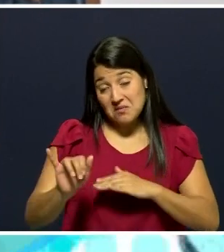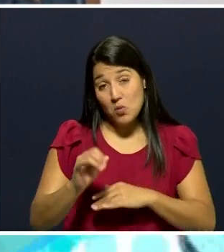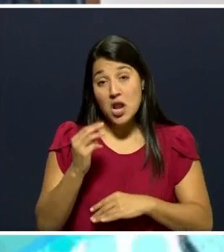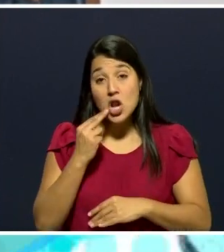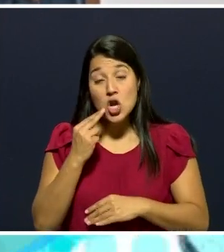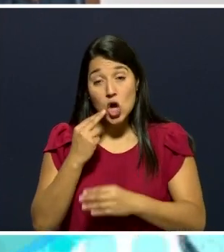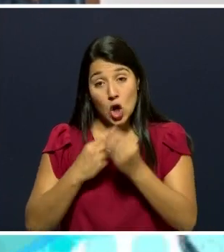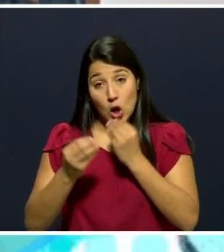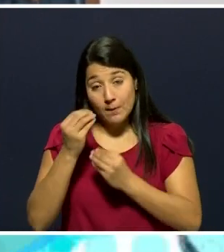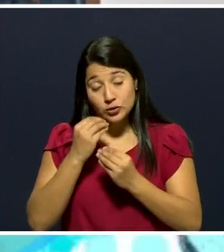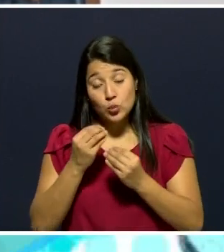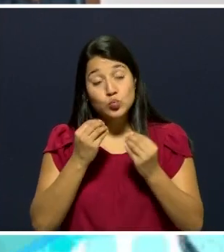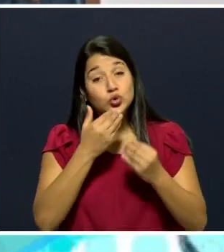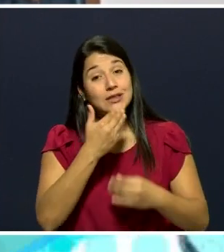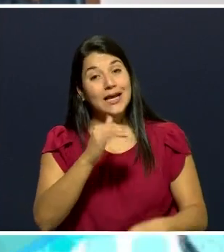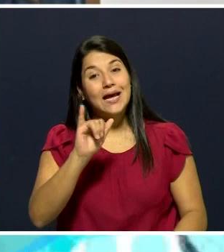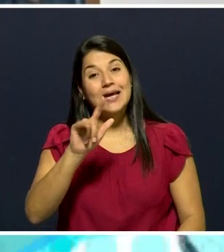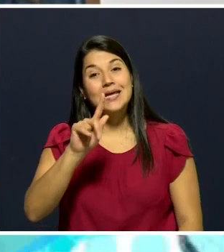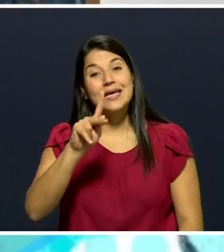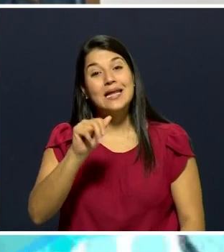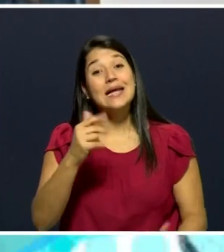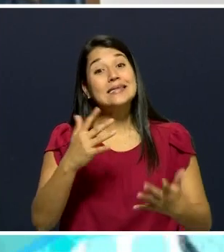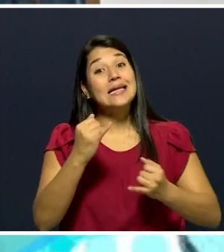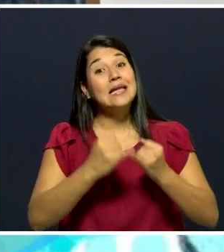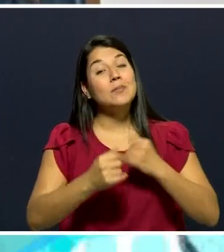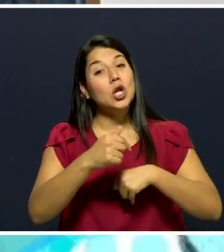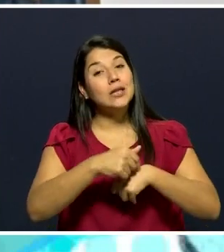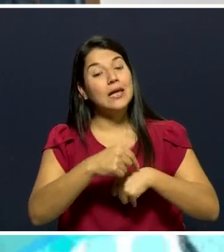gracias, Ilka. Se nos acaba el tiempo. Álvaro,